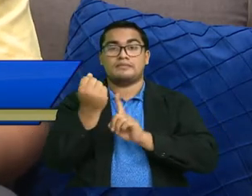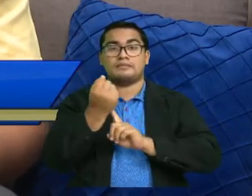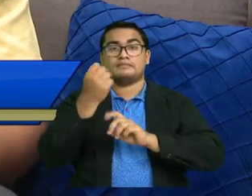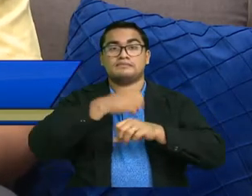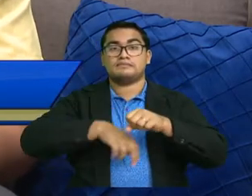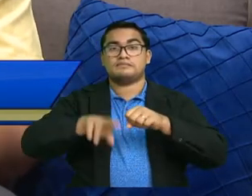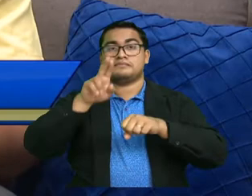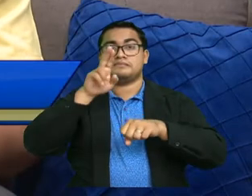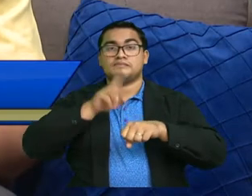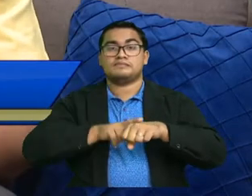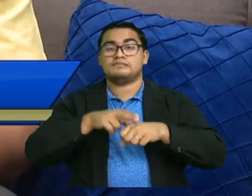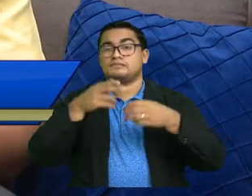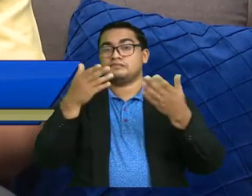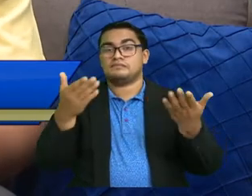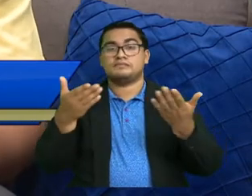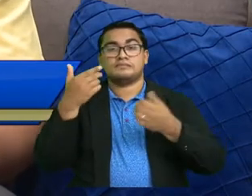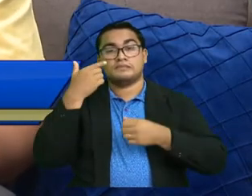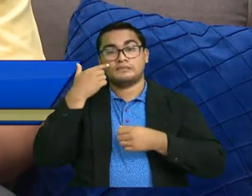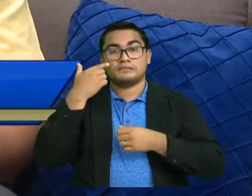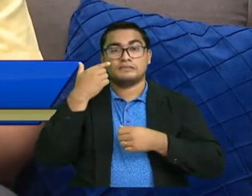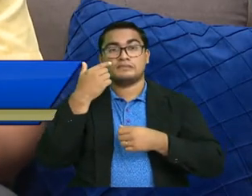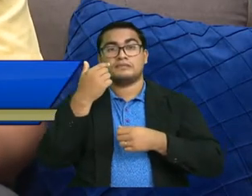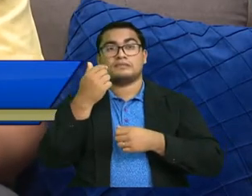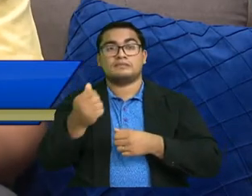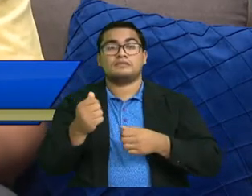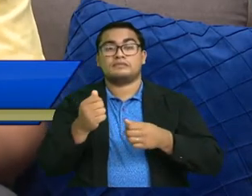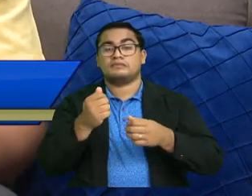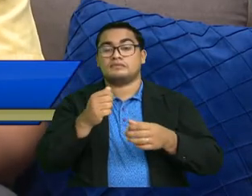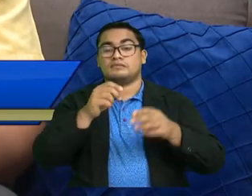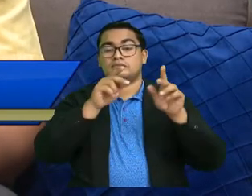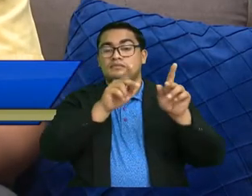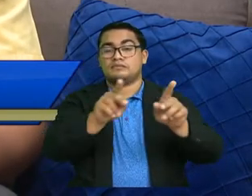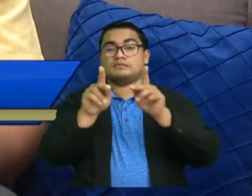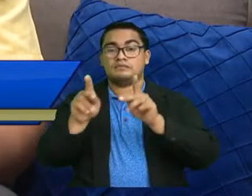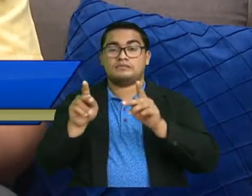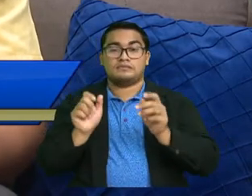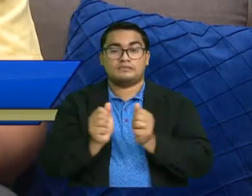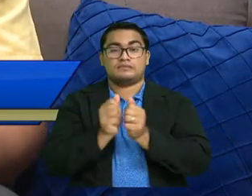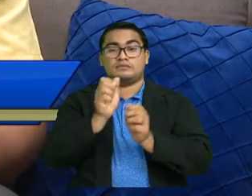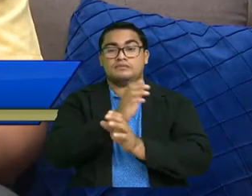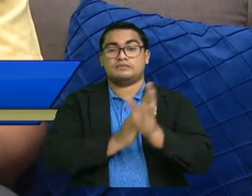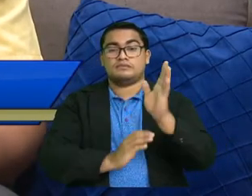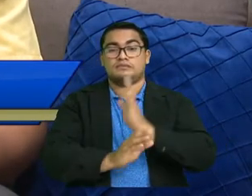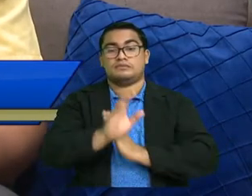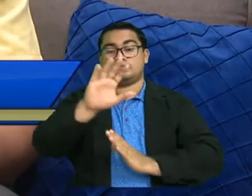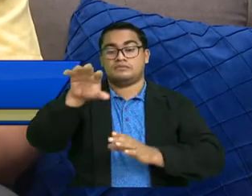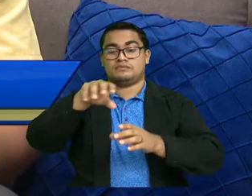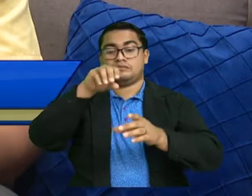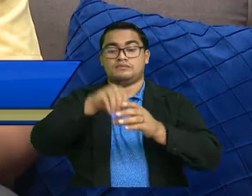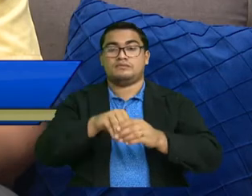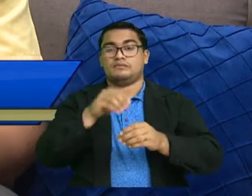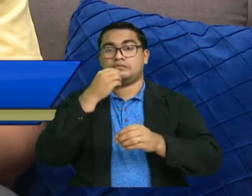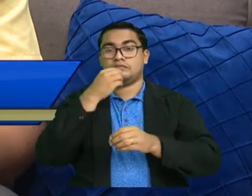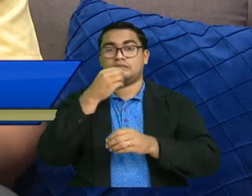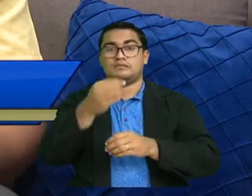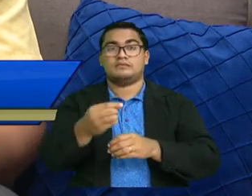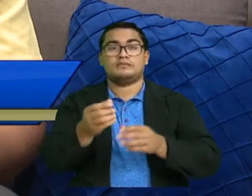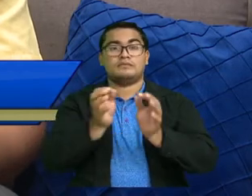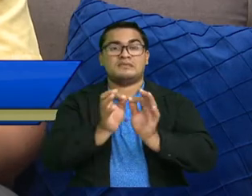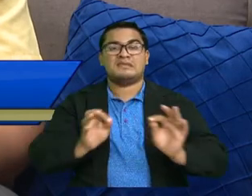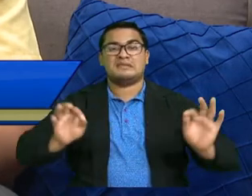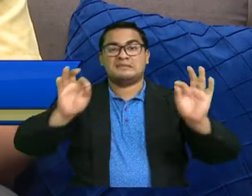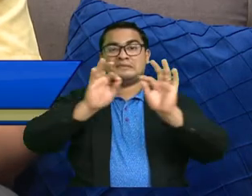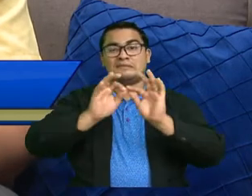al reconocimiento, restitución e inclusión se refiere, y es que este poder del Estado ha entregado pues uno de los más